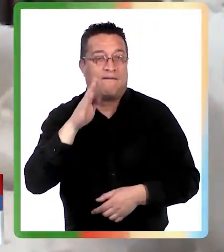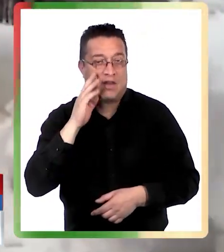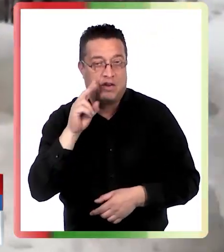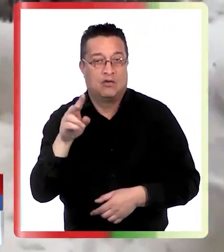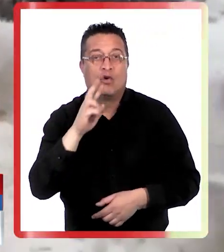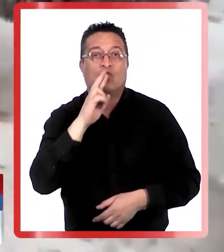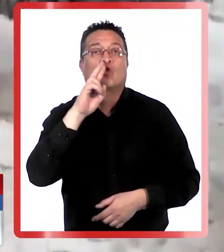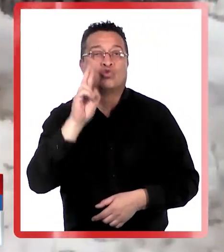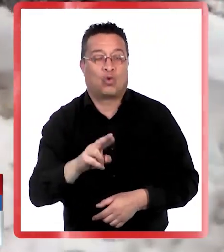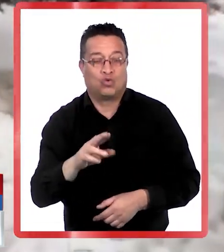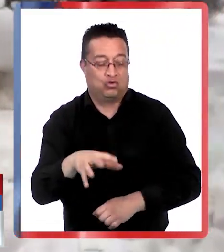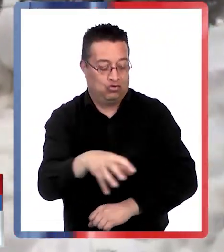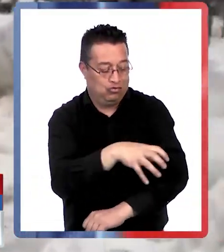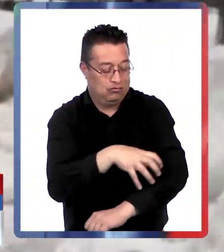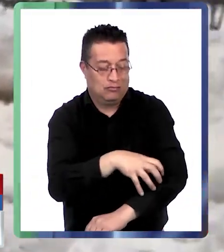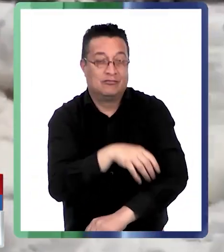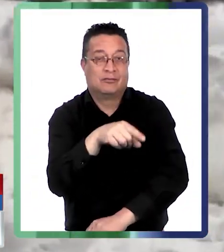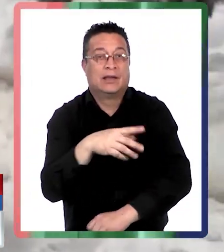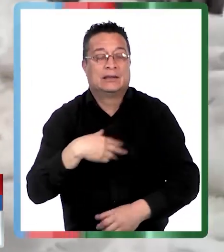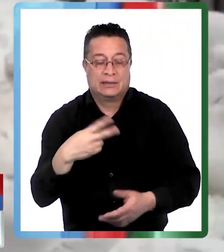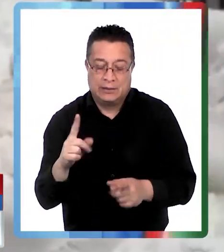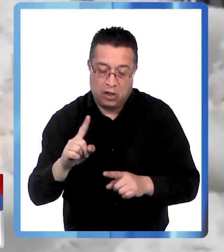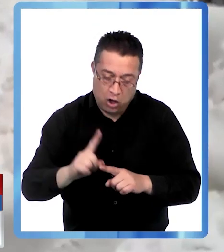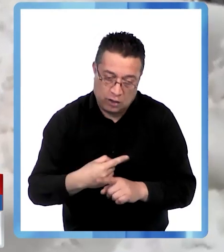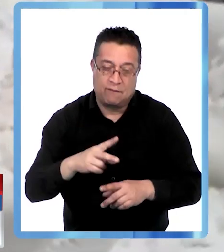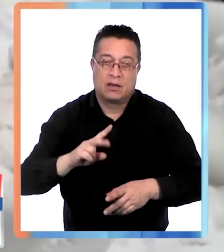zona Sur que busca levantarse